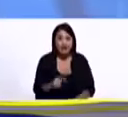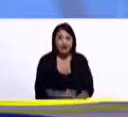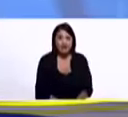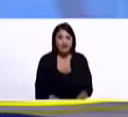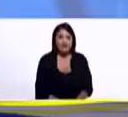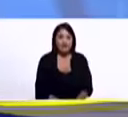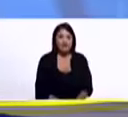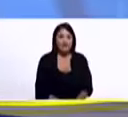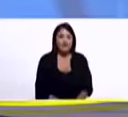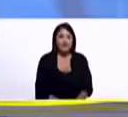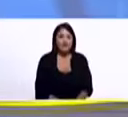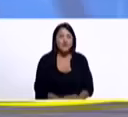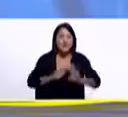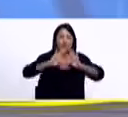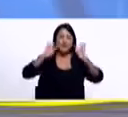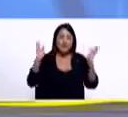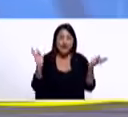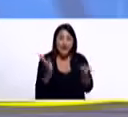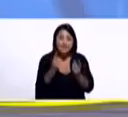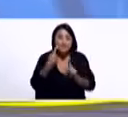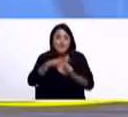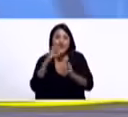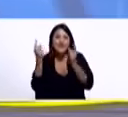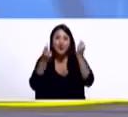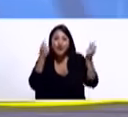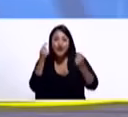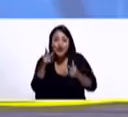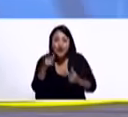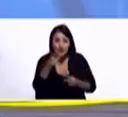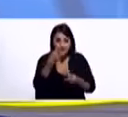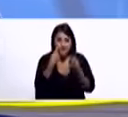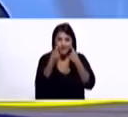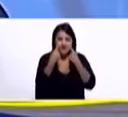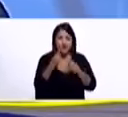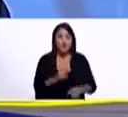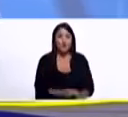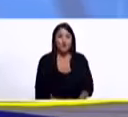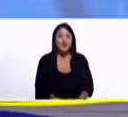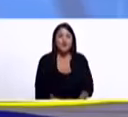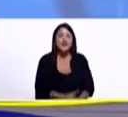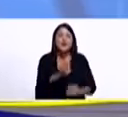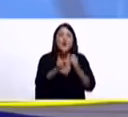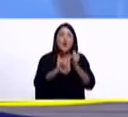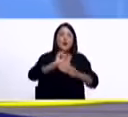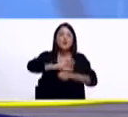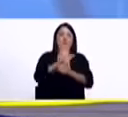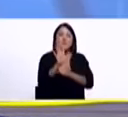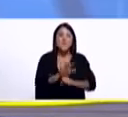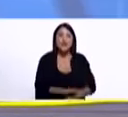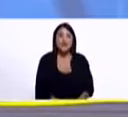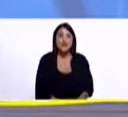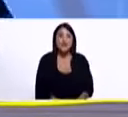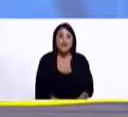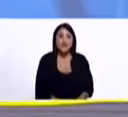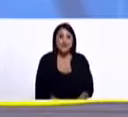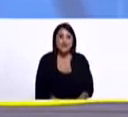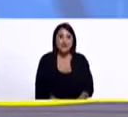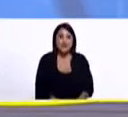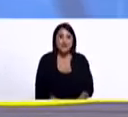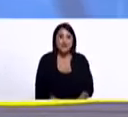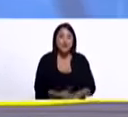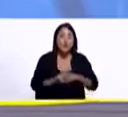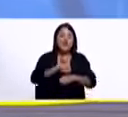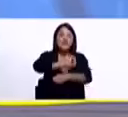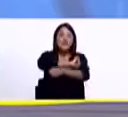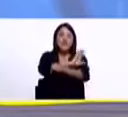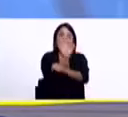¿Ah? ¿Ustedes habían visto un estadio con una discoteca? Es como un Sambil, el estadio es como un Sambil, Correa. Tienes que ir, ¿no has